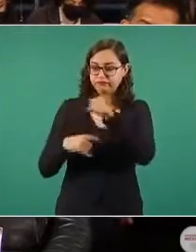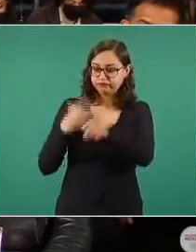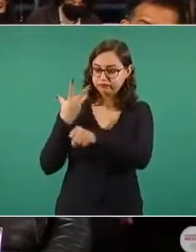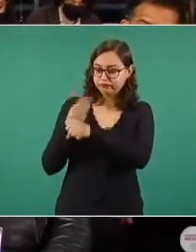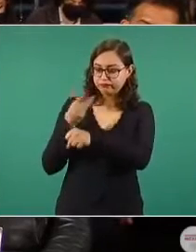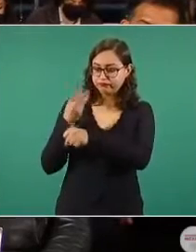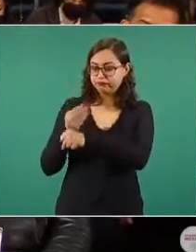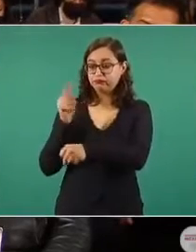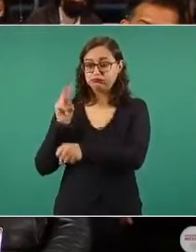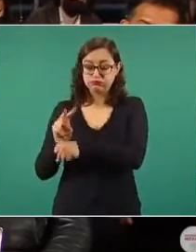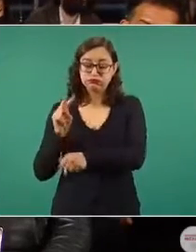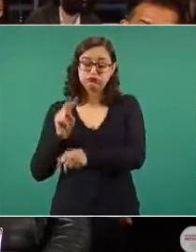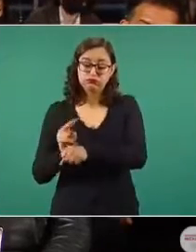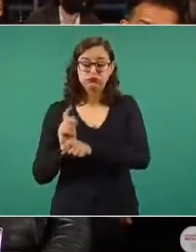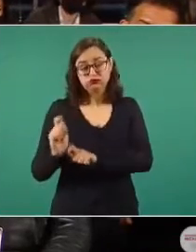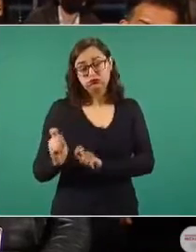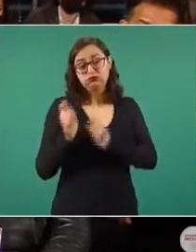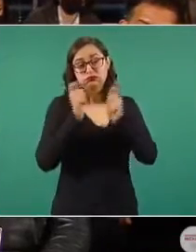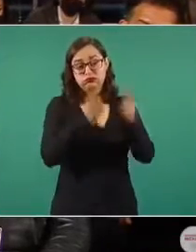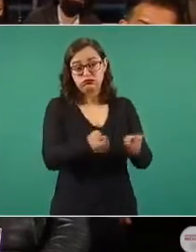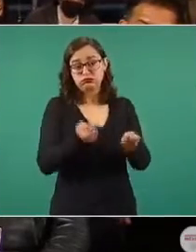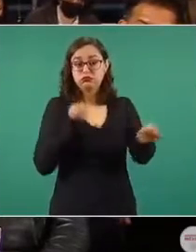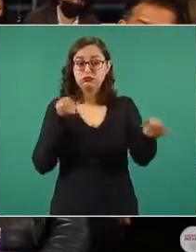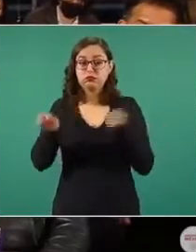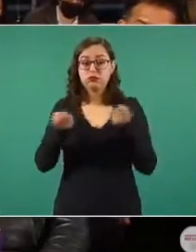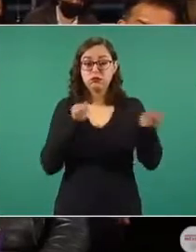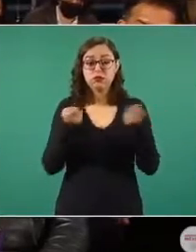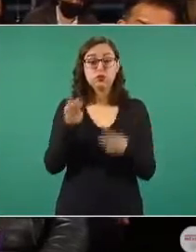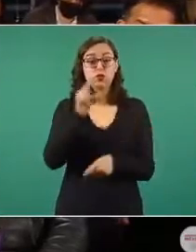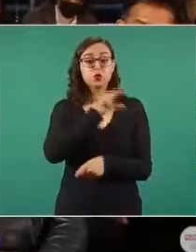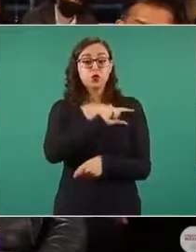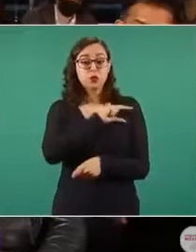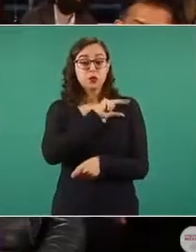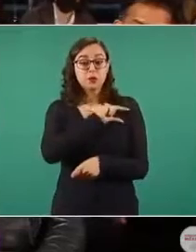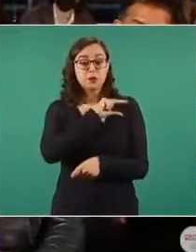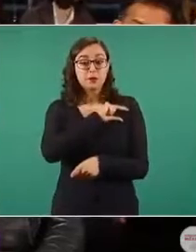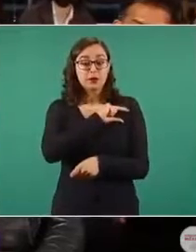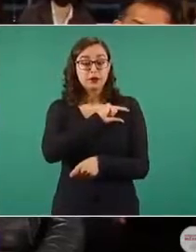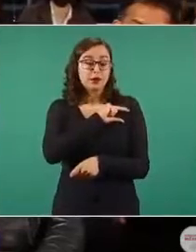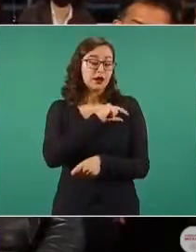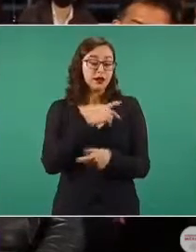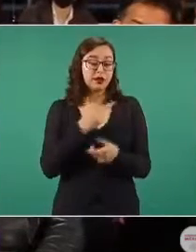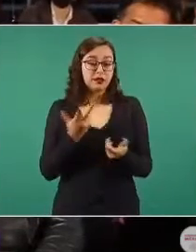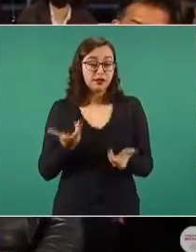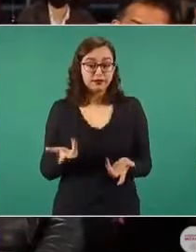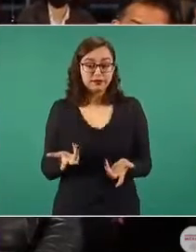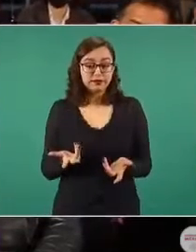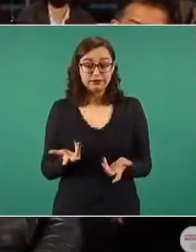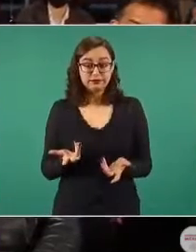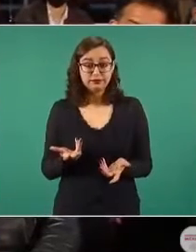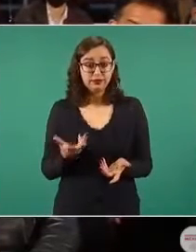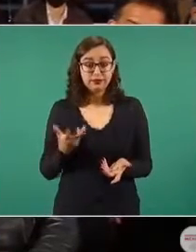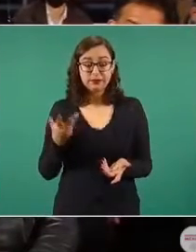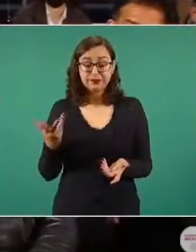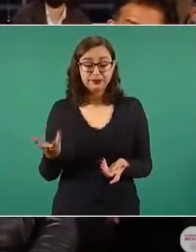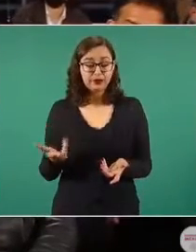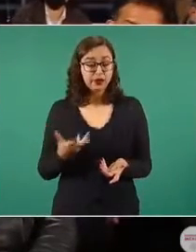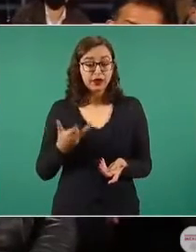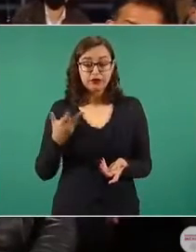privadas. Estas empresas privadas, una empresa privada